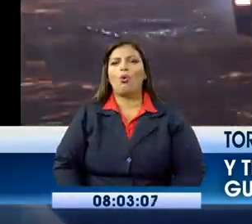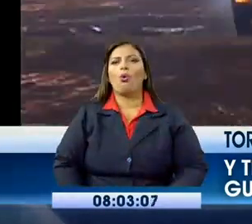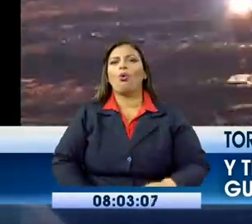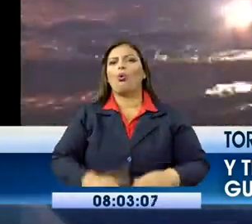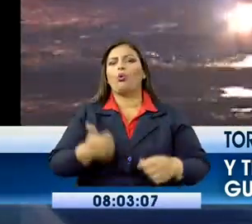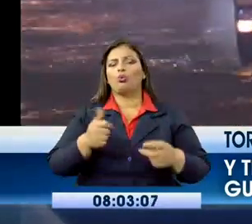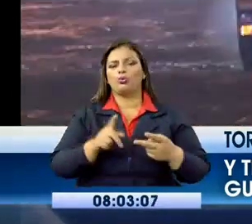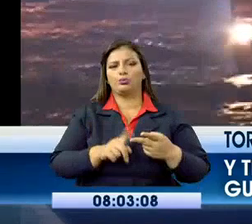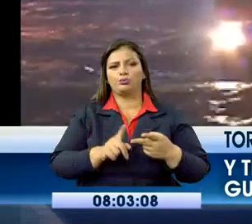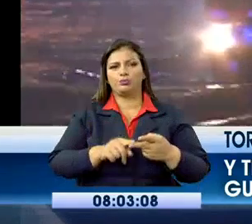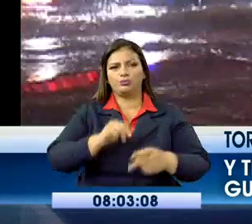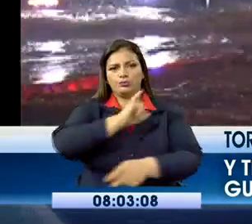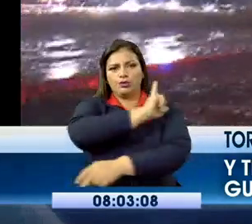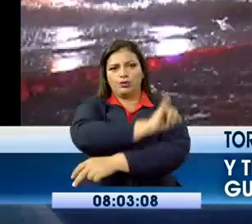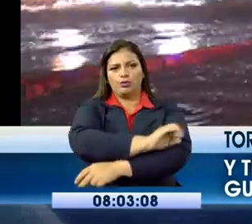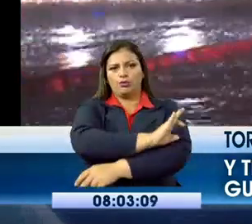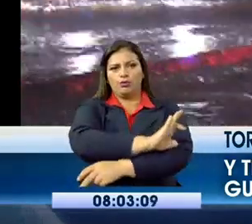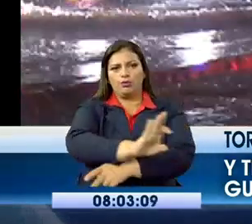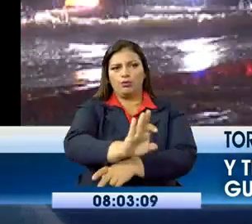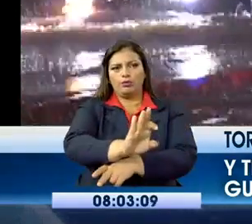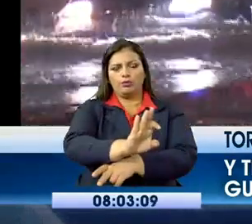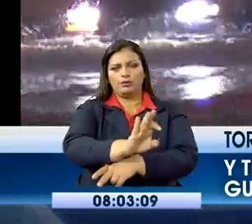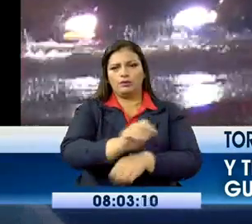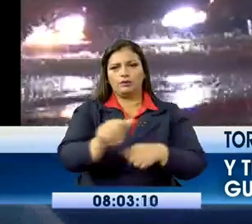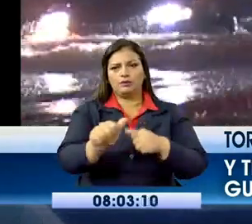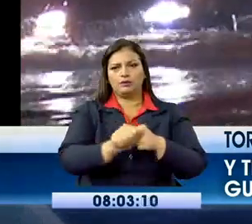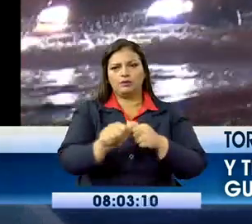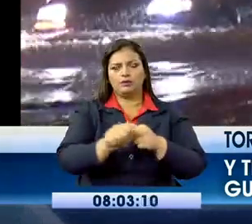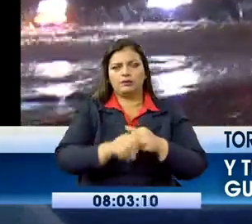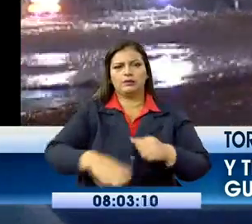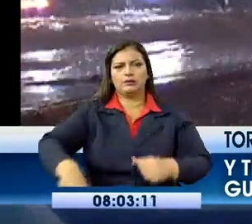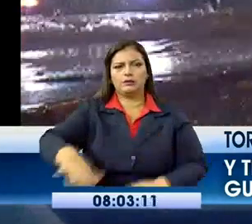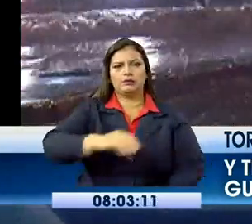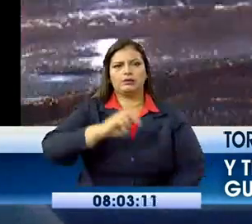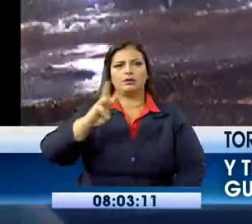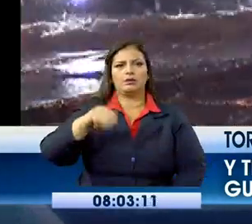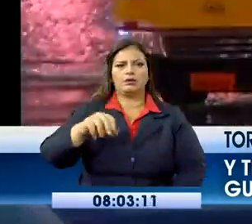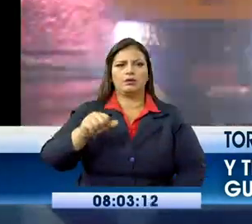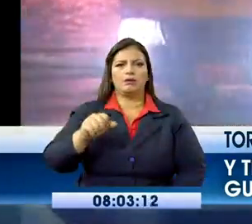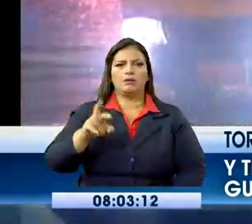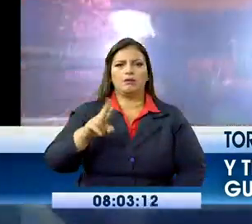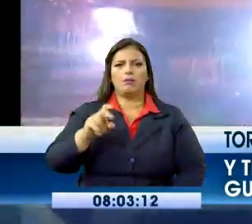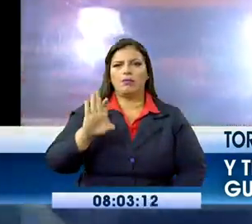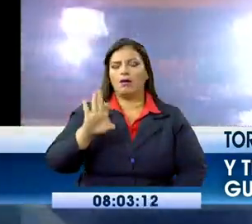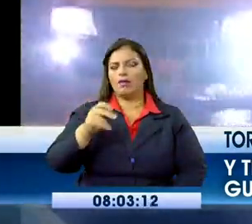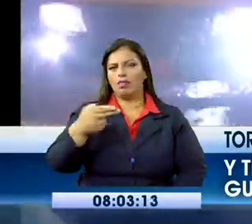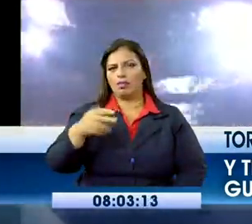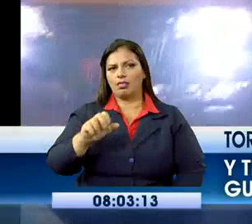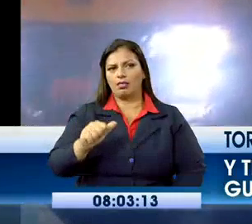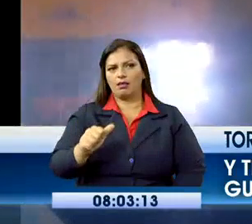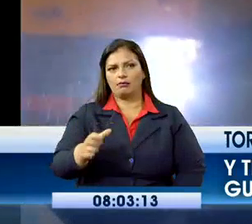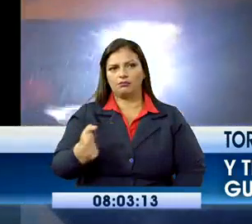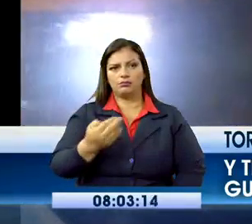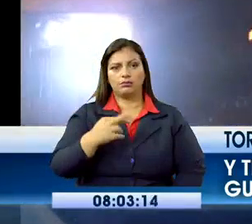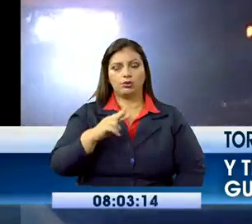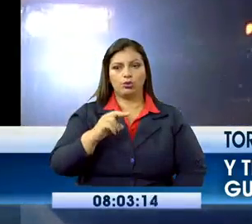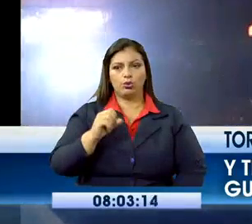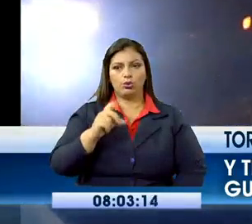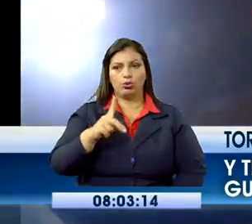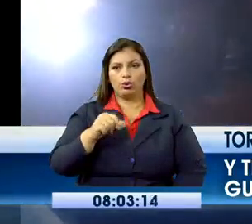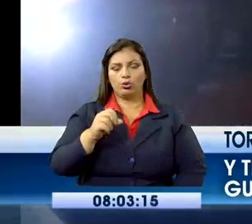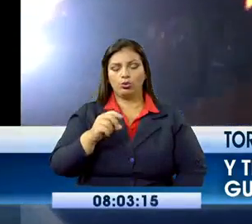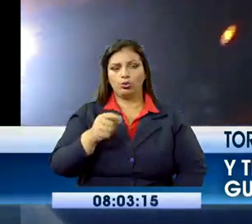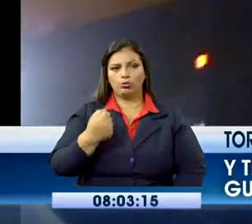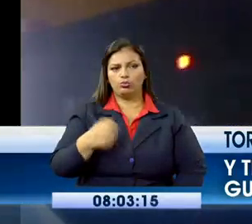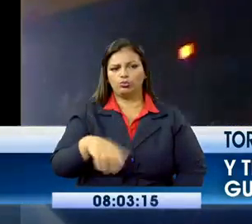avenida Juan Tan Camarengo, a la altura de la ciudadela Marta de Roldós. Allí, muchos carros